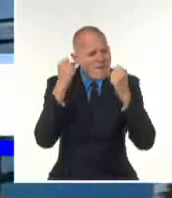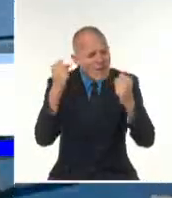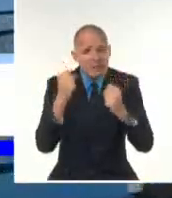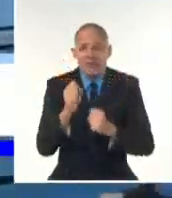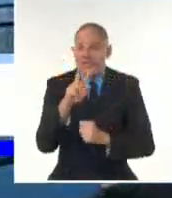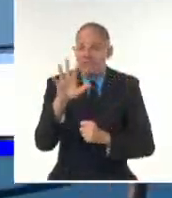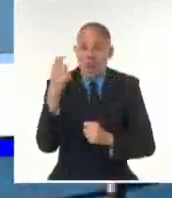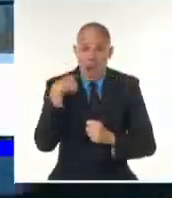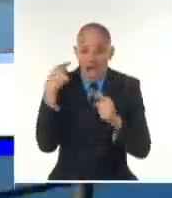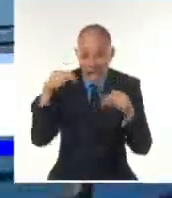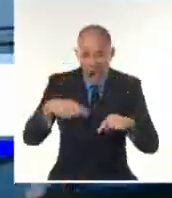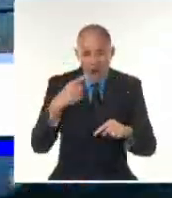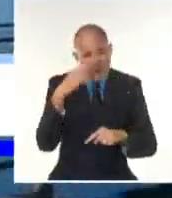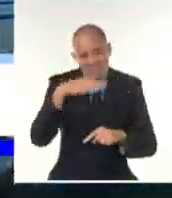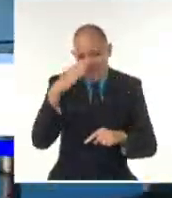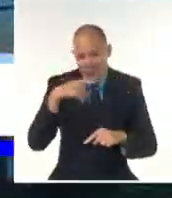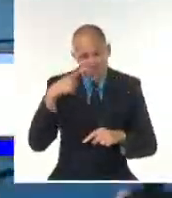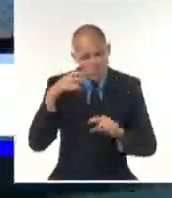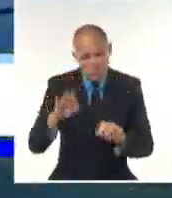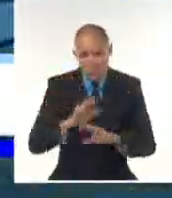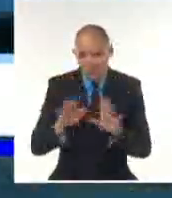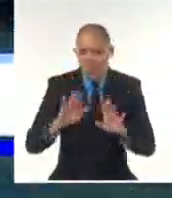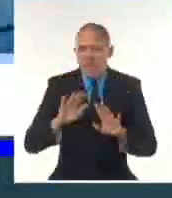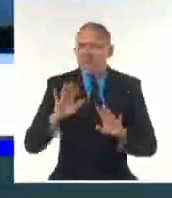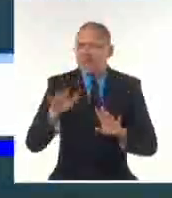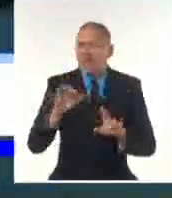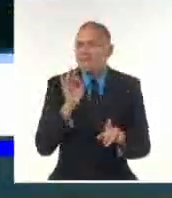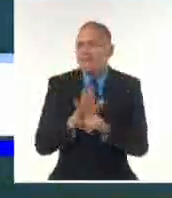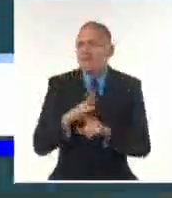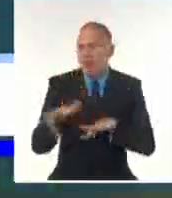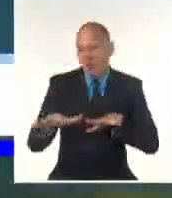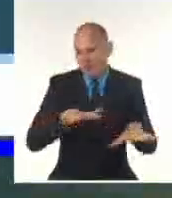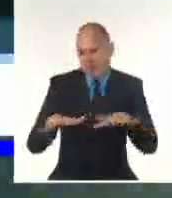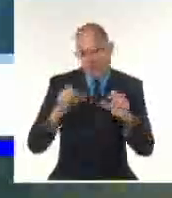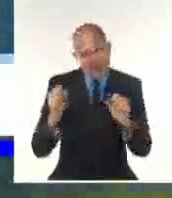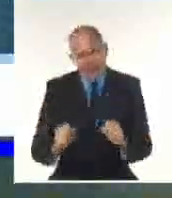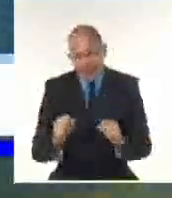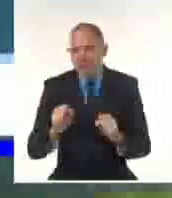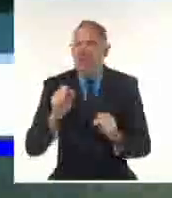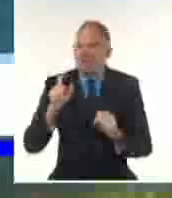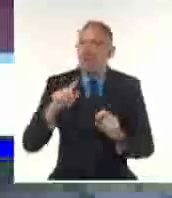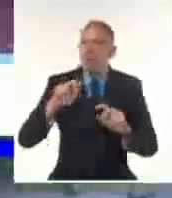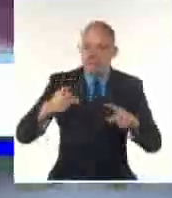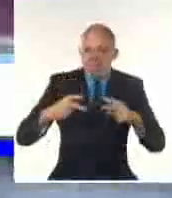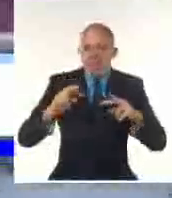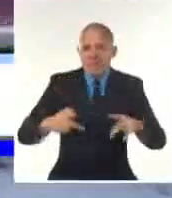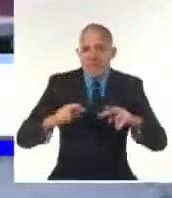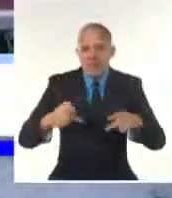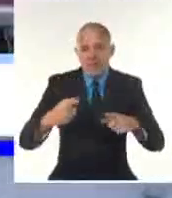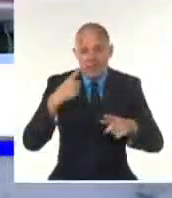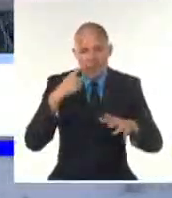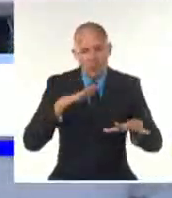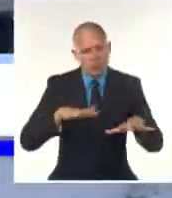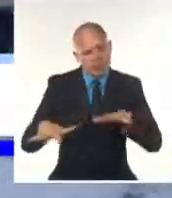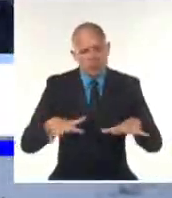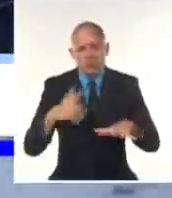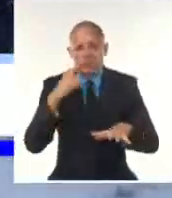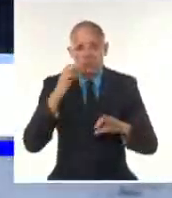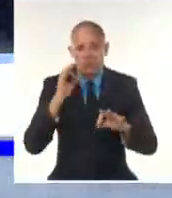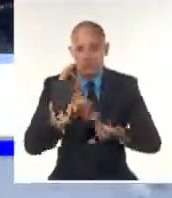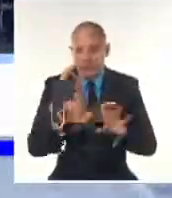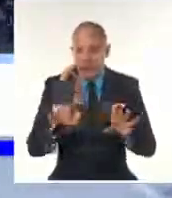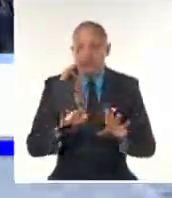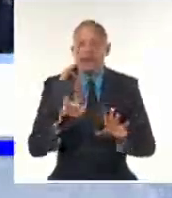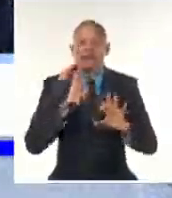años, ocurrieron otros con magnitudes entre 6,6 y 4,7. En redes digitales se difundieron videos